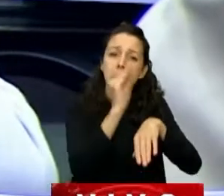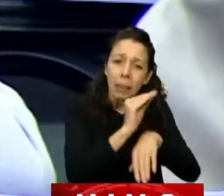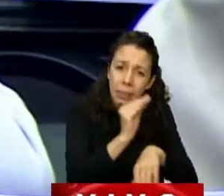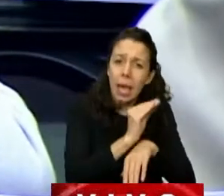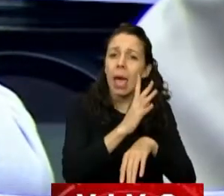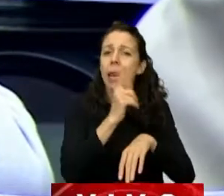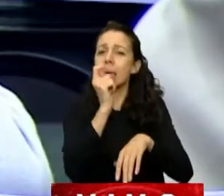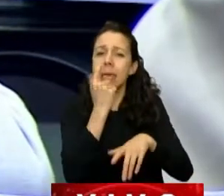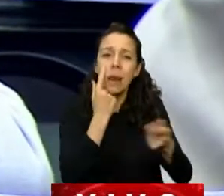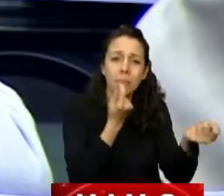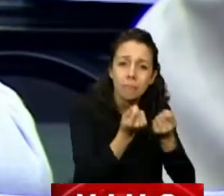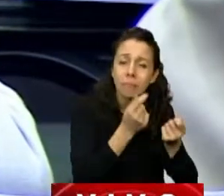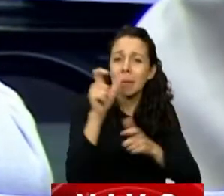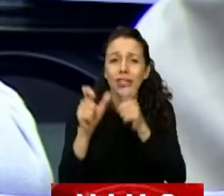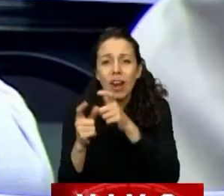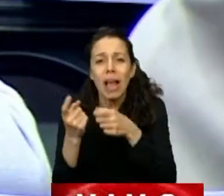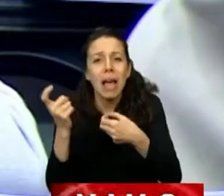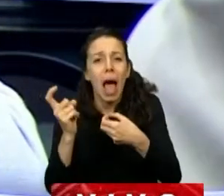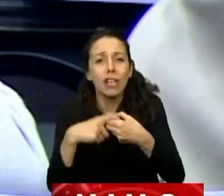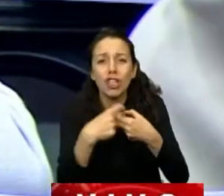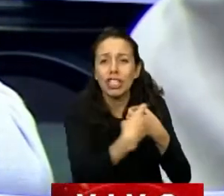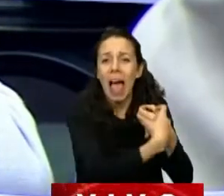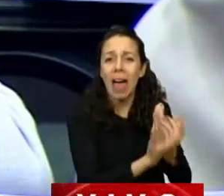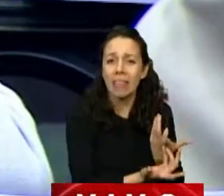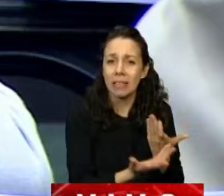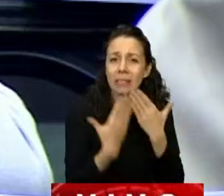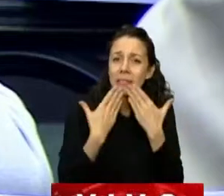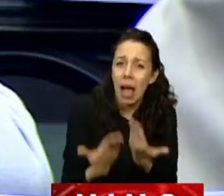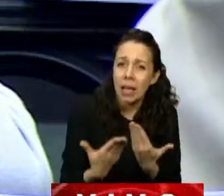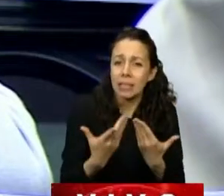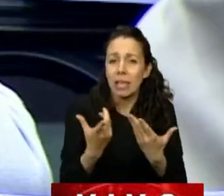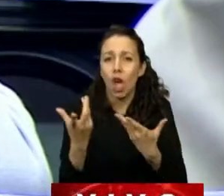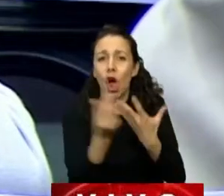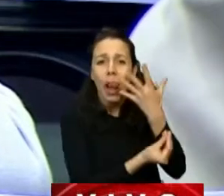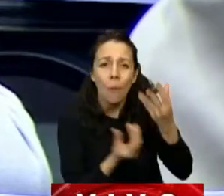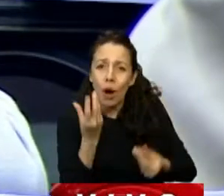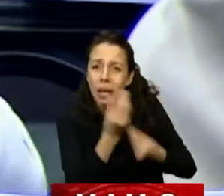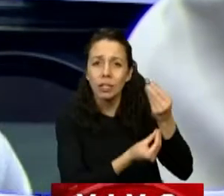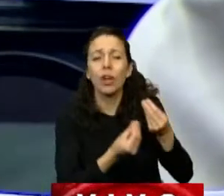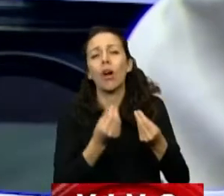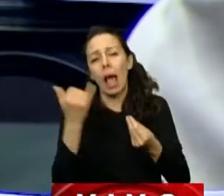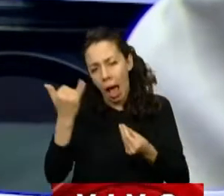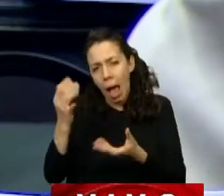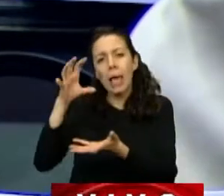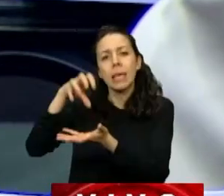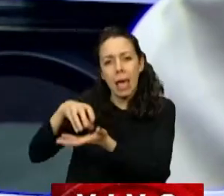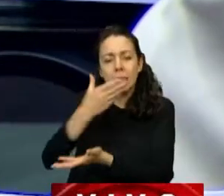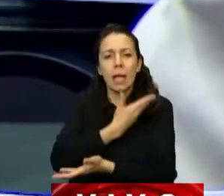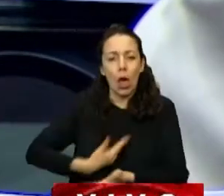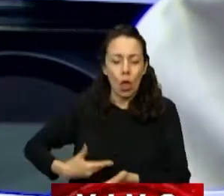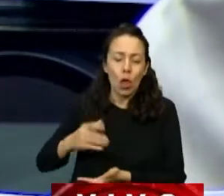sus asociados, más allá de la colaboración y del dinero que reciben del CONAVIF o del Estado